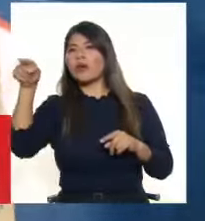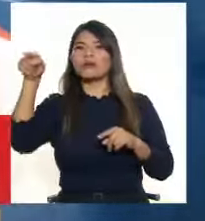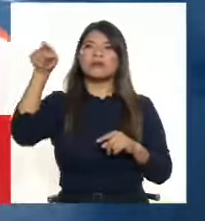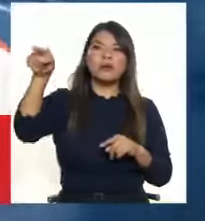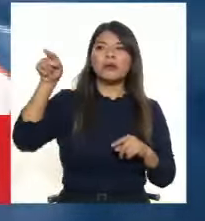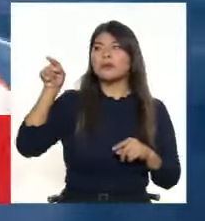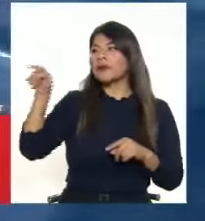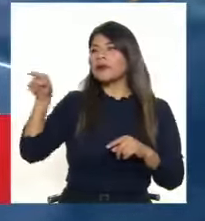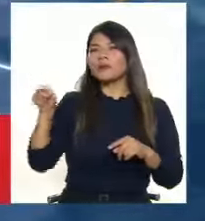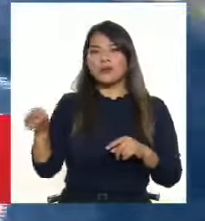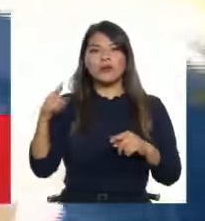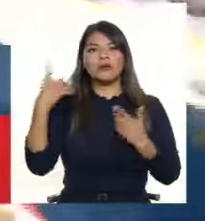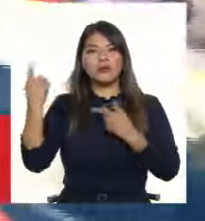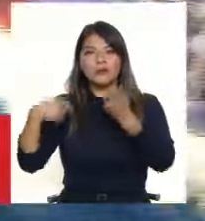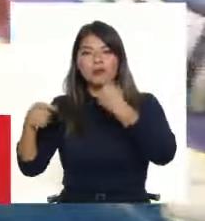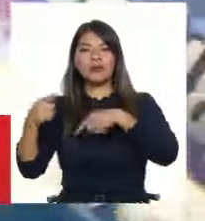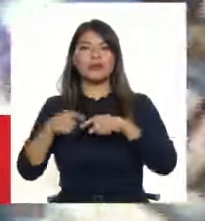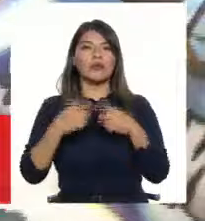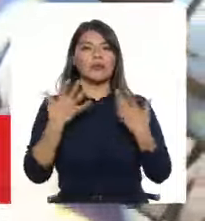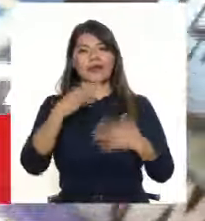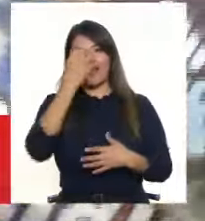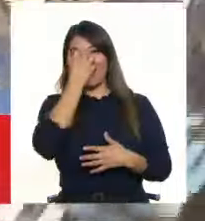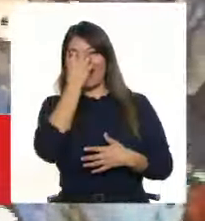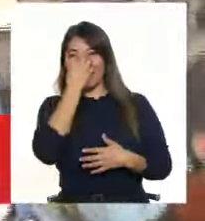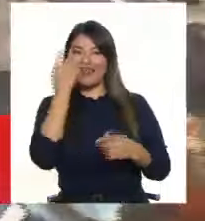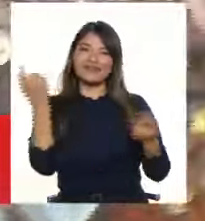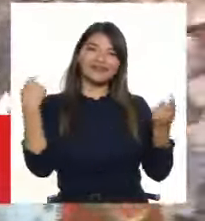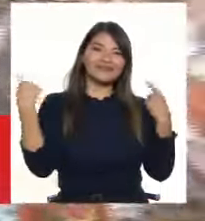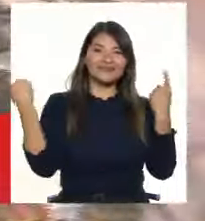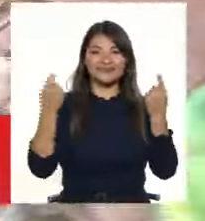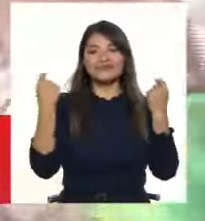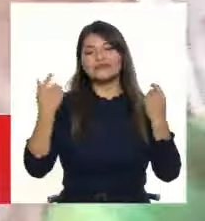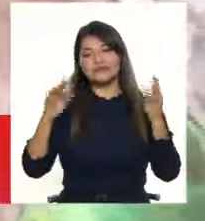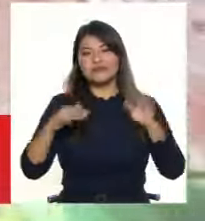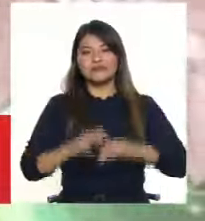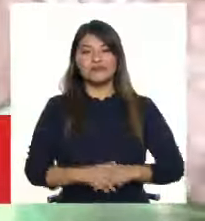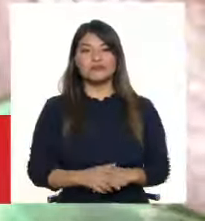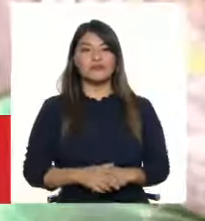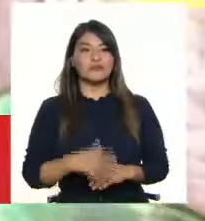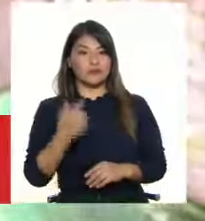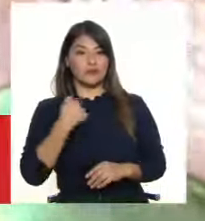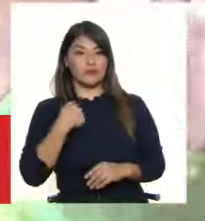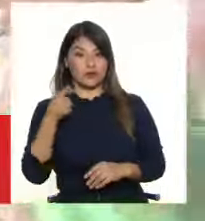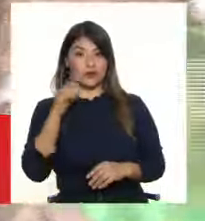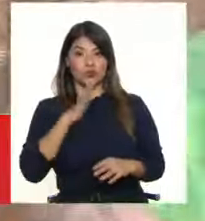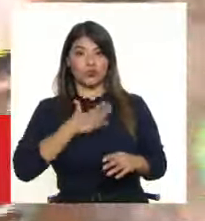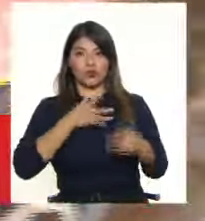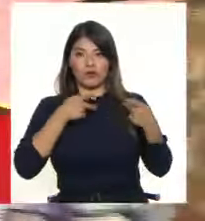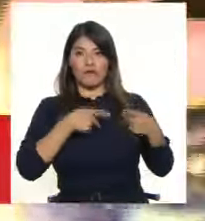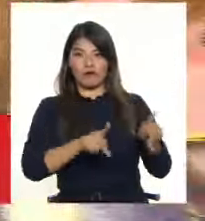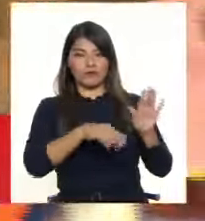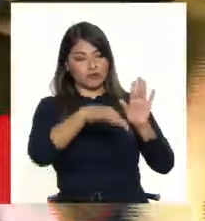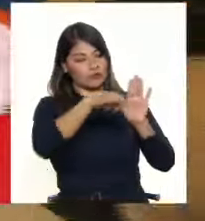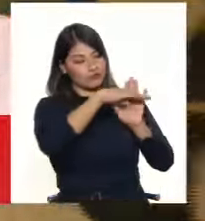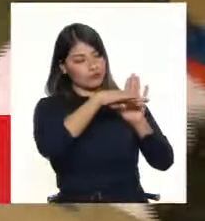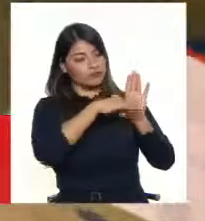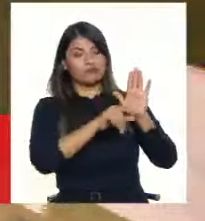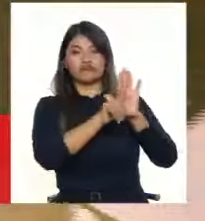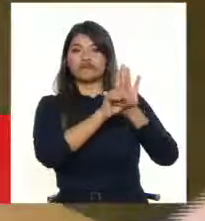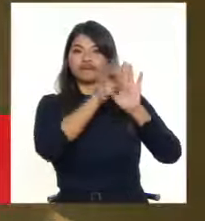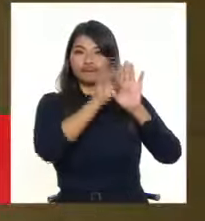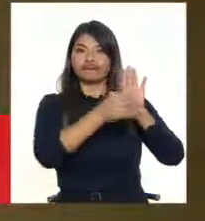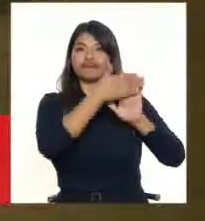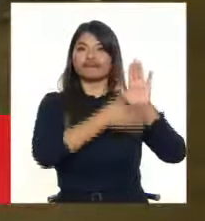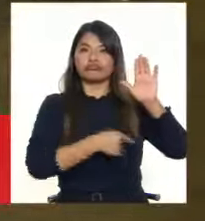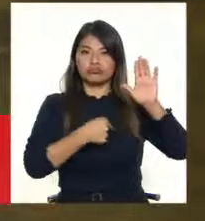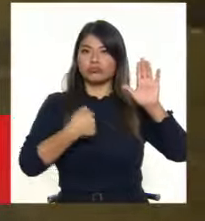competencias, también es temporada de circos, también que han querido entrar en este sitio. Como yo tengo mis permisos legales, entonces... Todo conforme para que